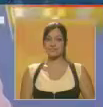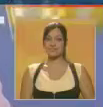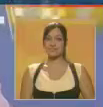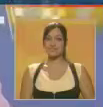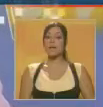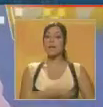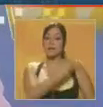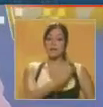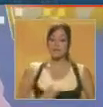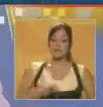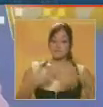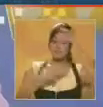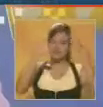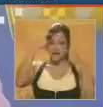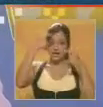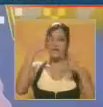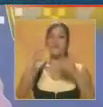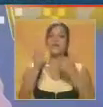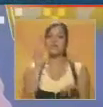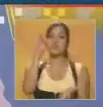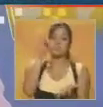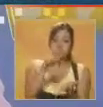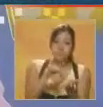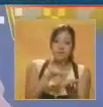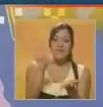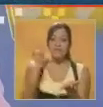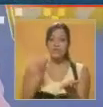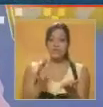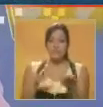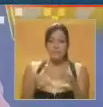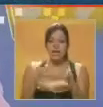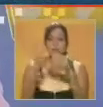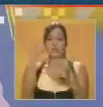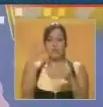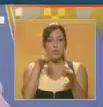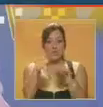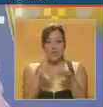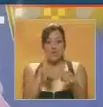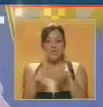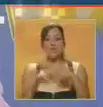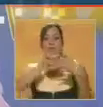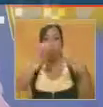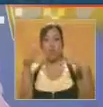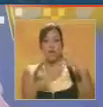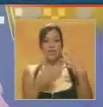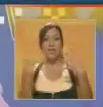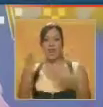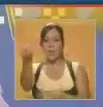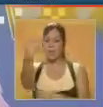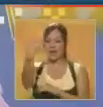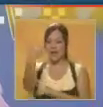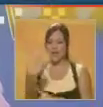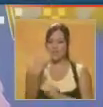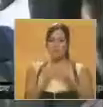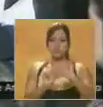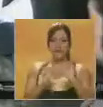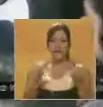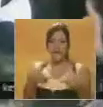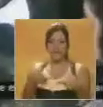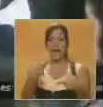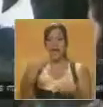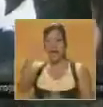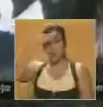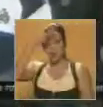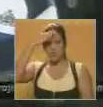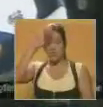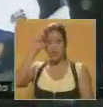amigos el presidente de la república Hugo Chávez arribó a Venezuela la madrugada este jueves luego de realizar su cuarto ciclo de radioterapia en la Habana Cuba a su llegada